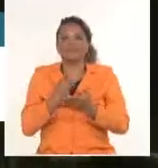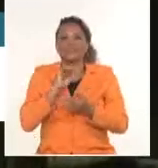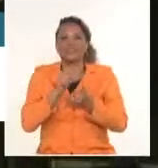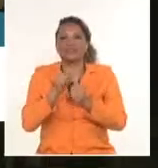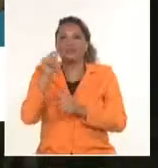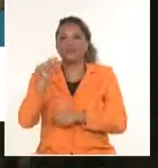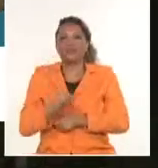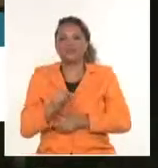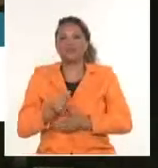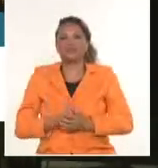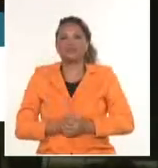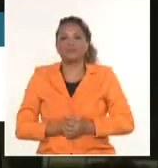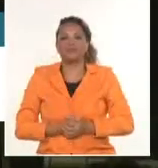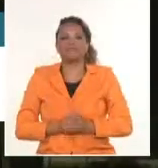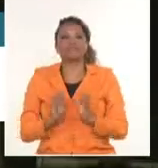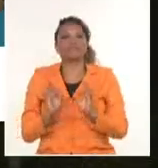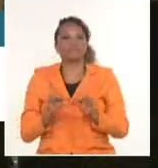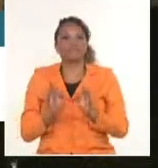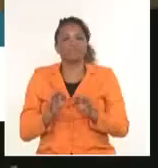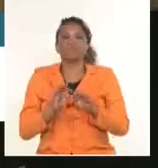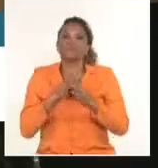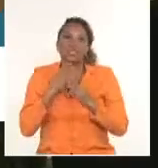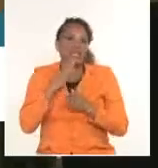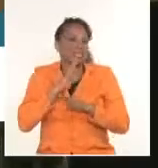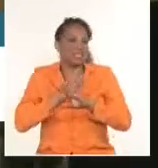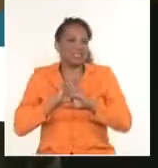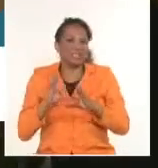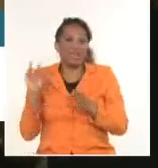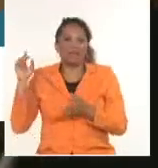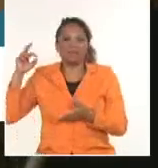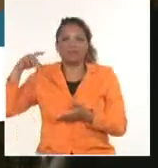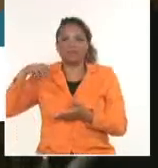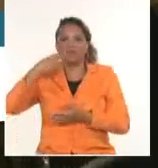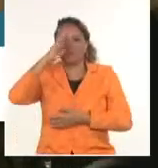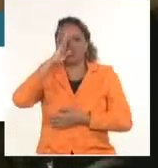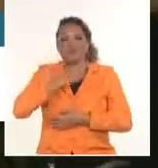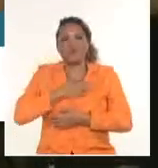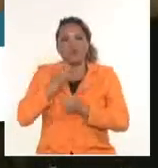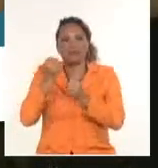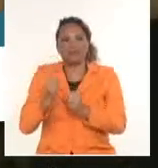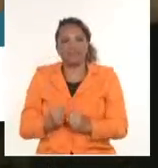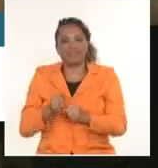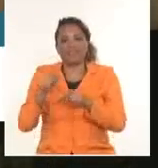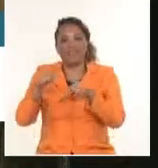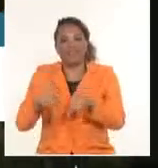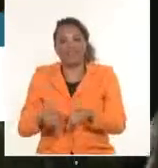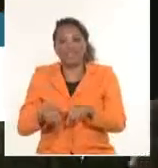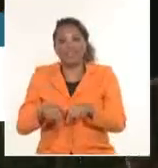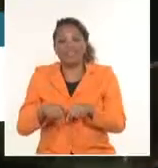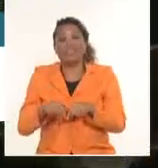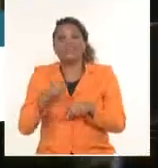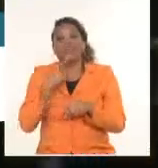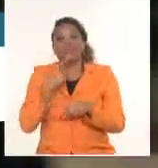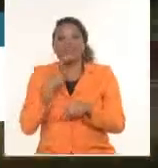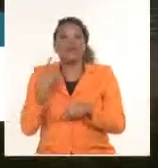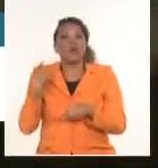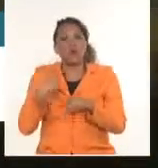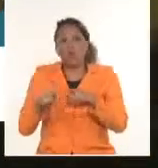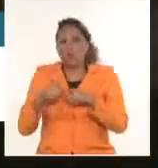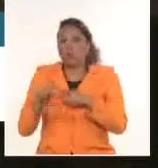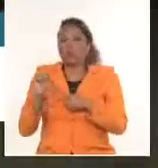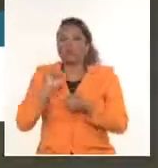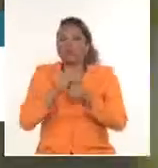Jotay. Efectivamente, ya están finalmente en la patria, la delegación cubana, el grueso. Ya hay que decir también que habían llegado otros atletas